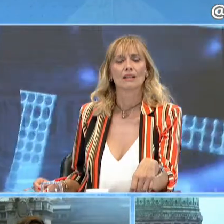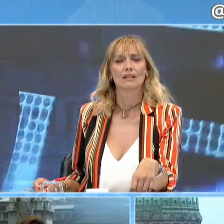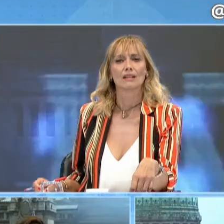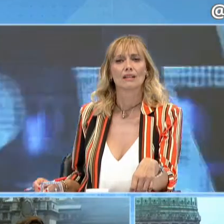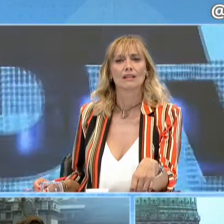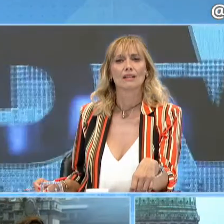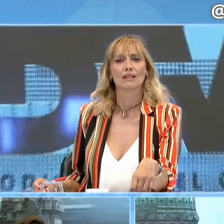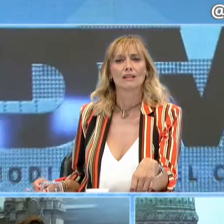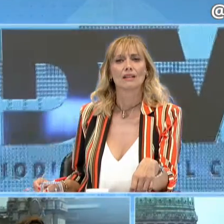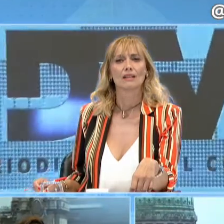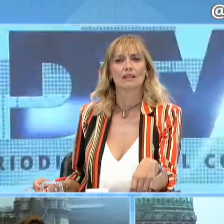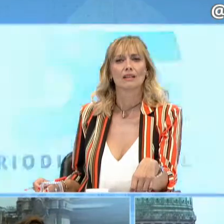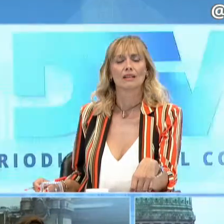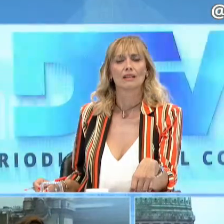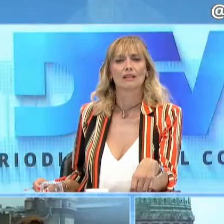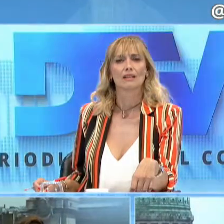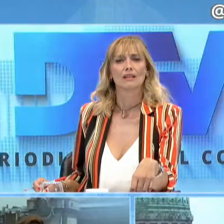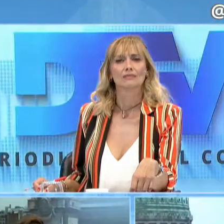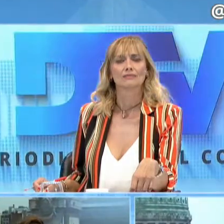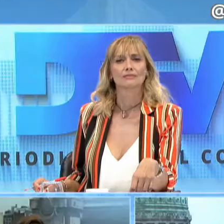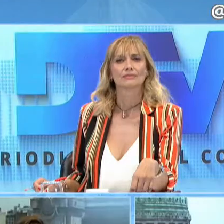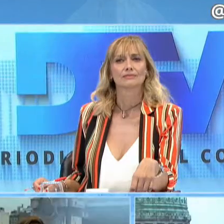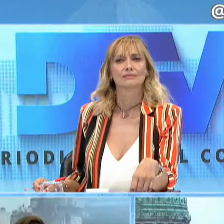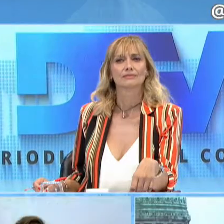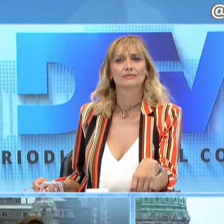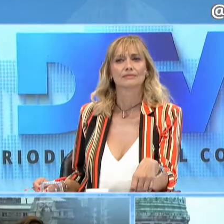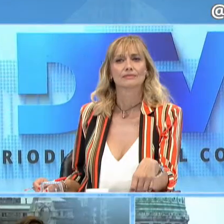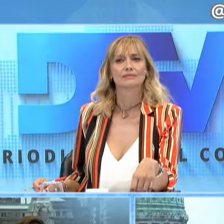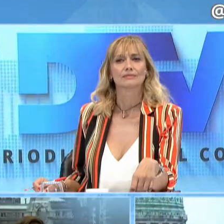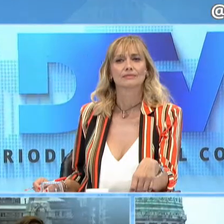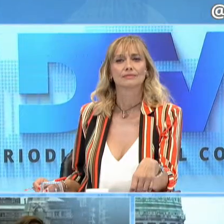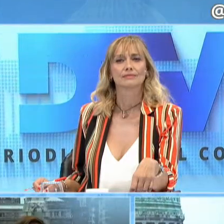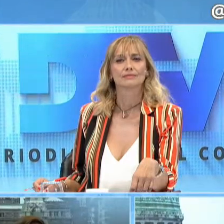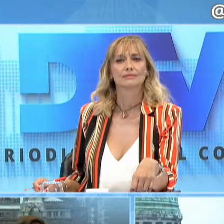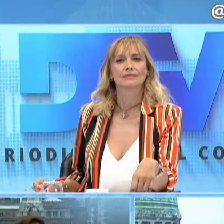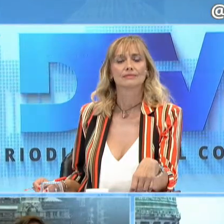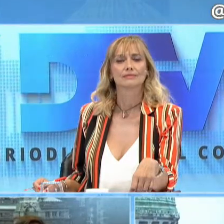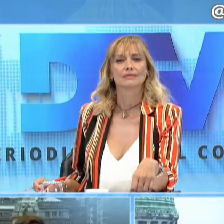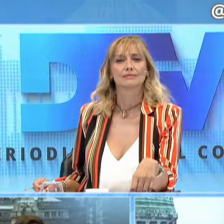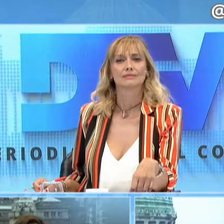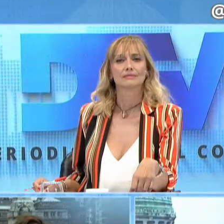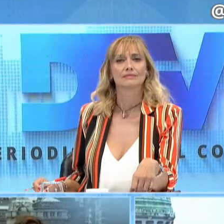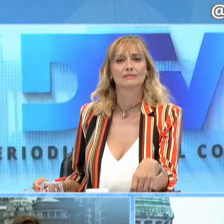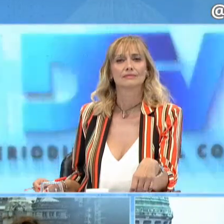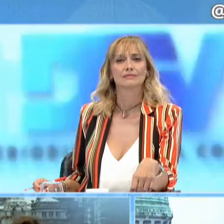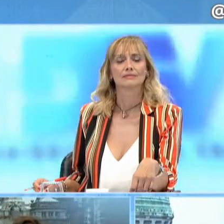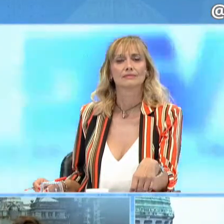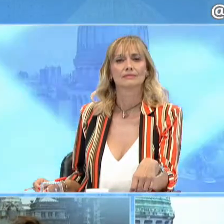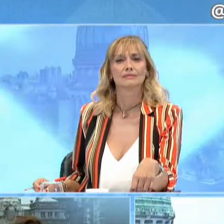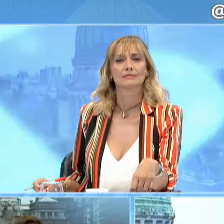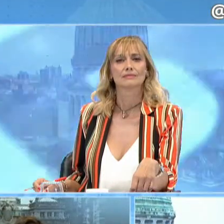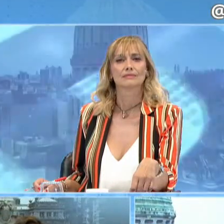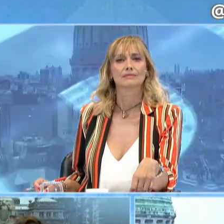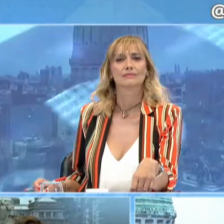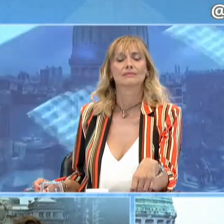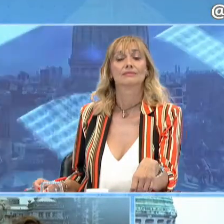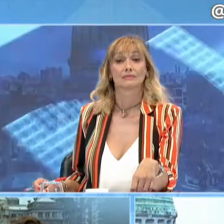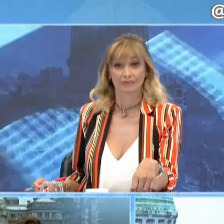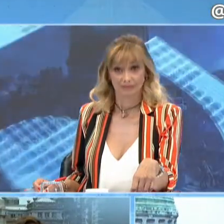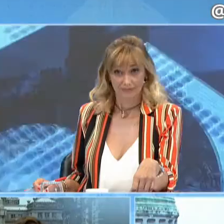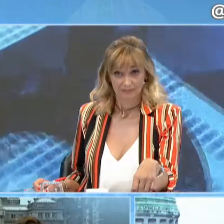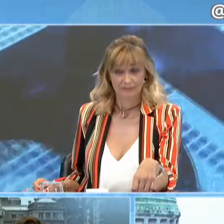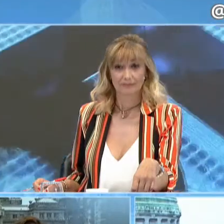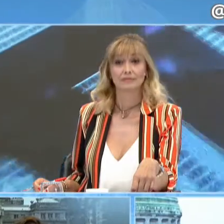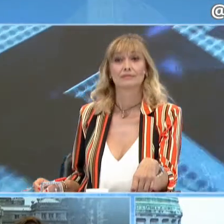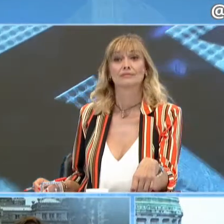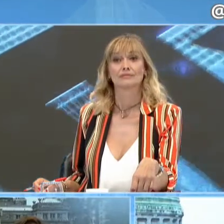En mi intervención yo le dije, no rechacen el proyecto, ¿por qué no hacen suyo como dictamen de minoría el